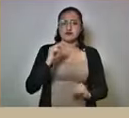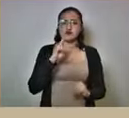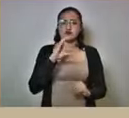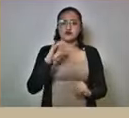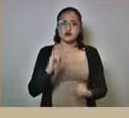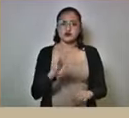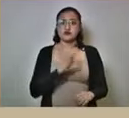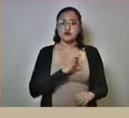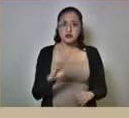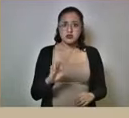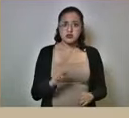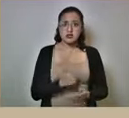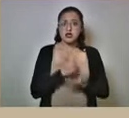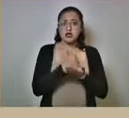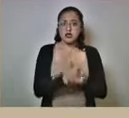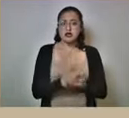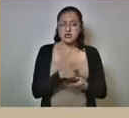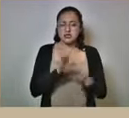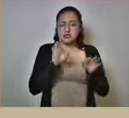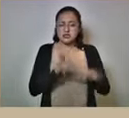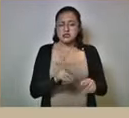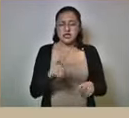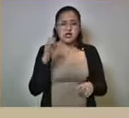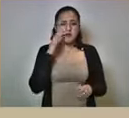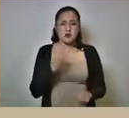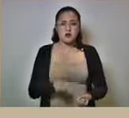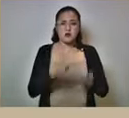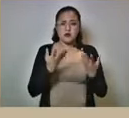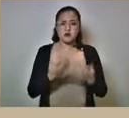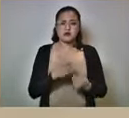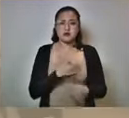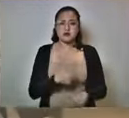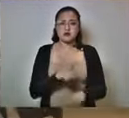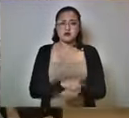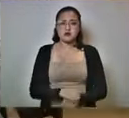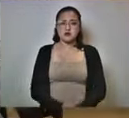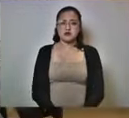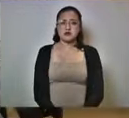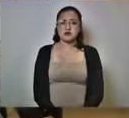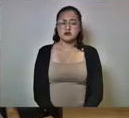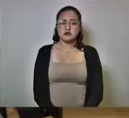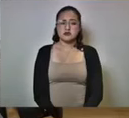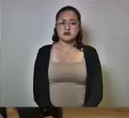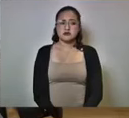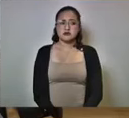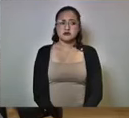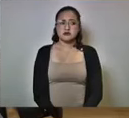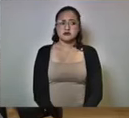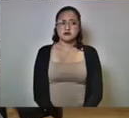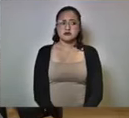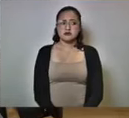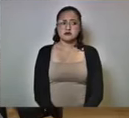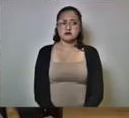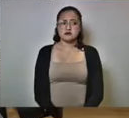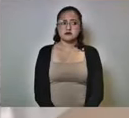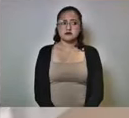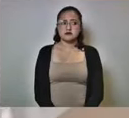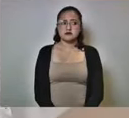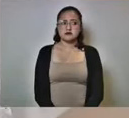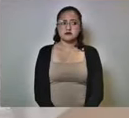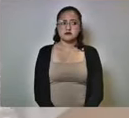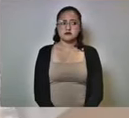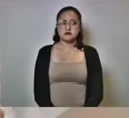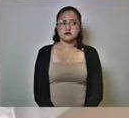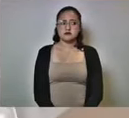nos podrán dar una precisión sobre el dato de camas. Gracias, buen día. No podemos darlas porque todavía estamos en